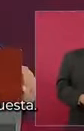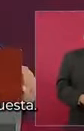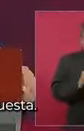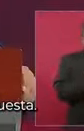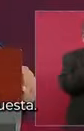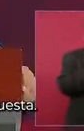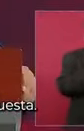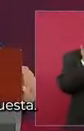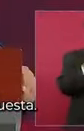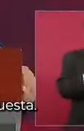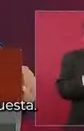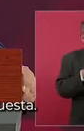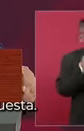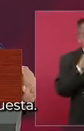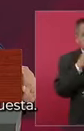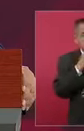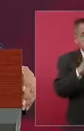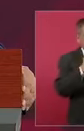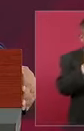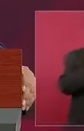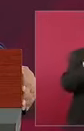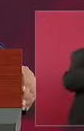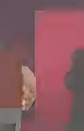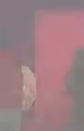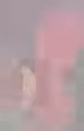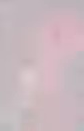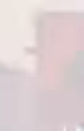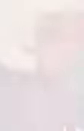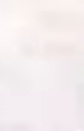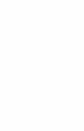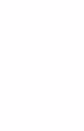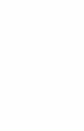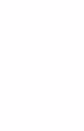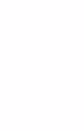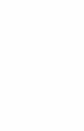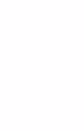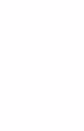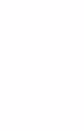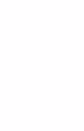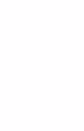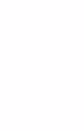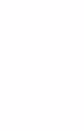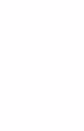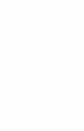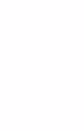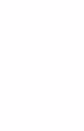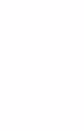deciden utilizar la encuesta. Morena, la esperanza de México.